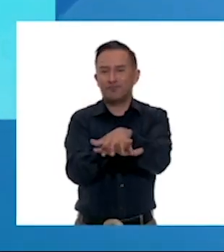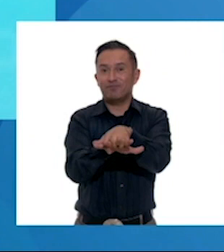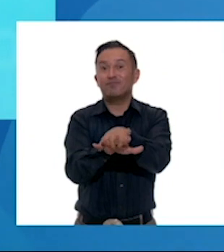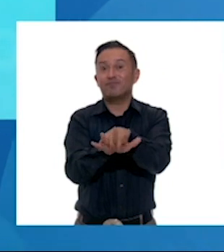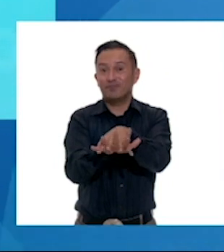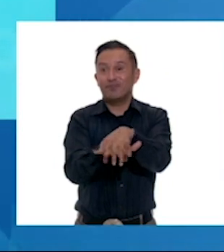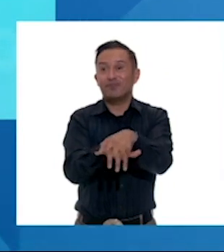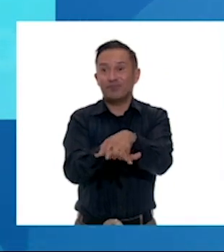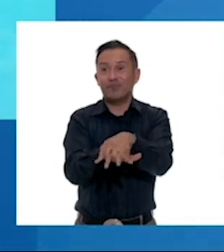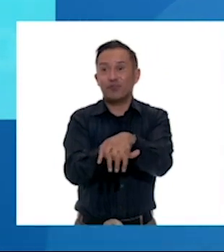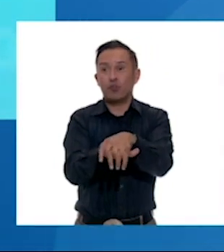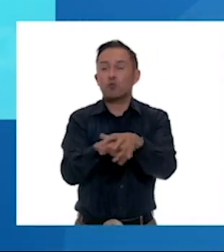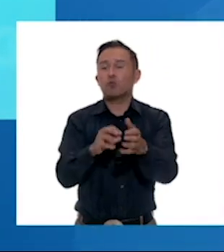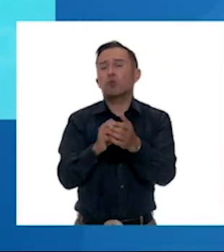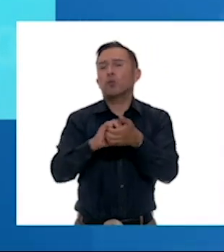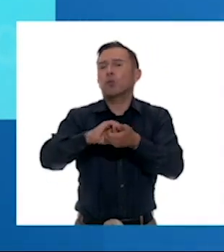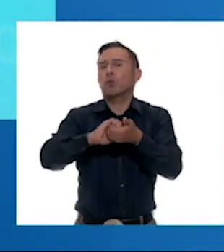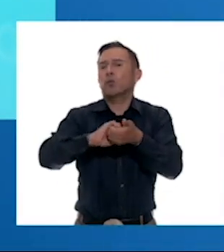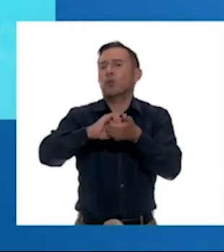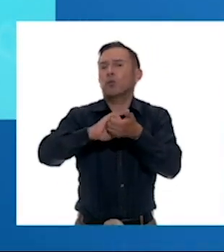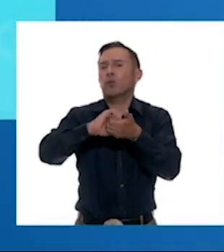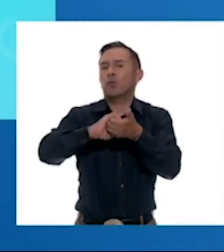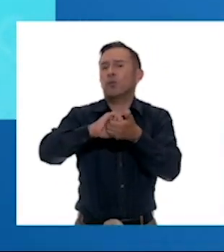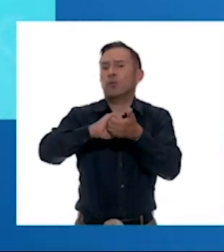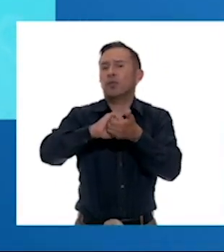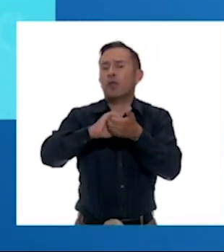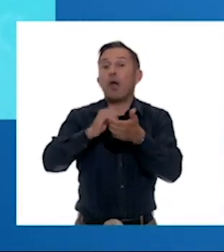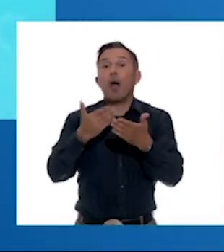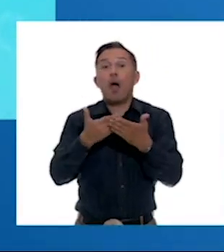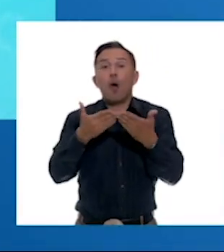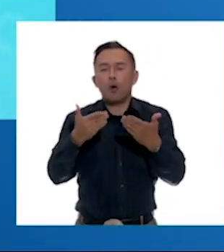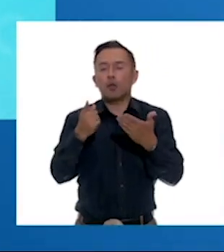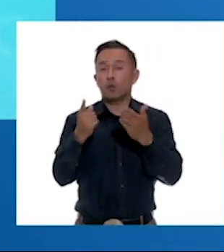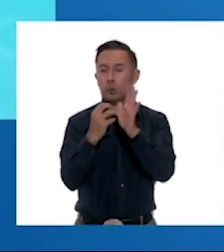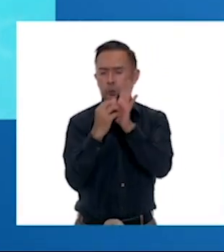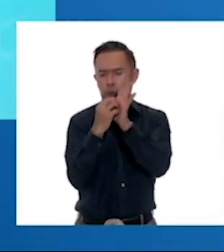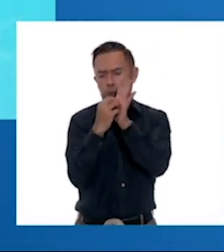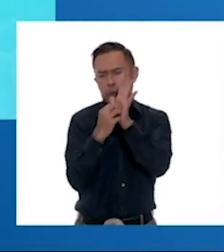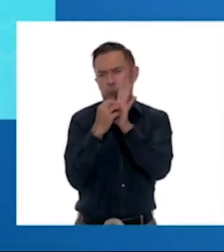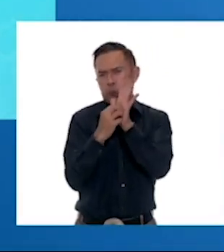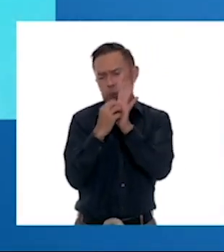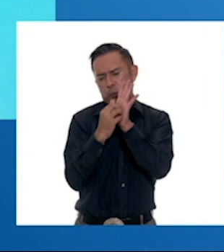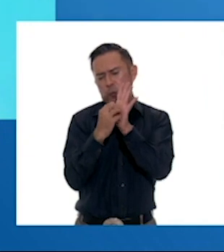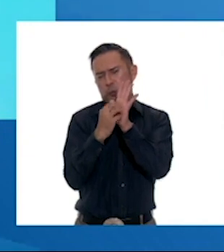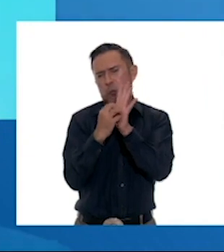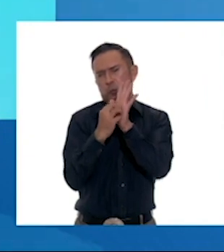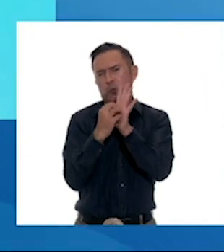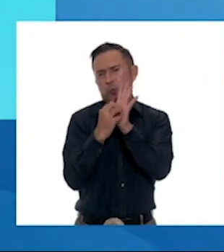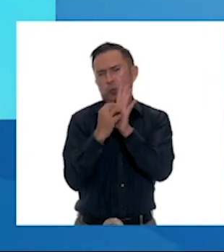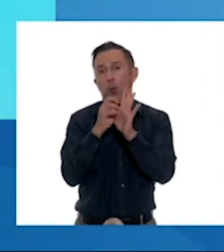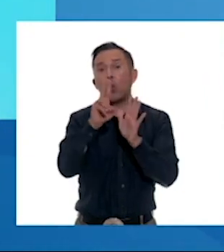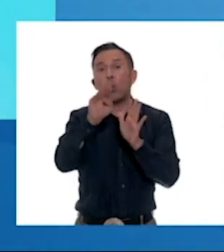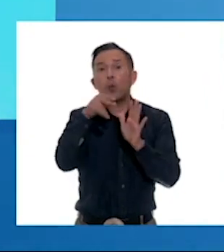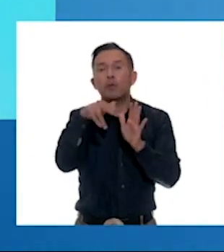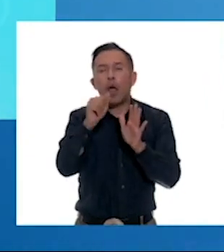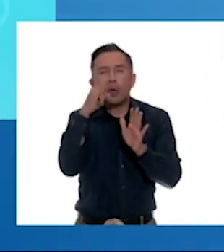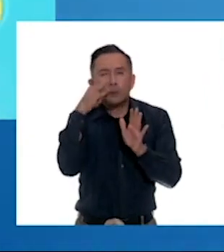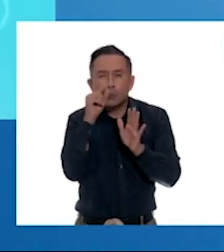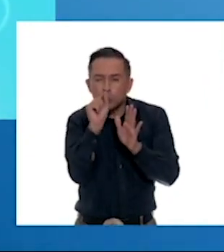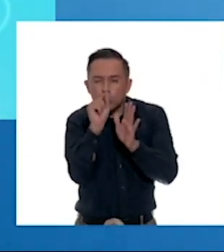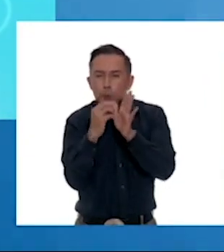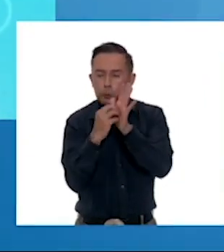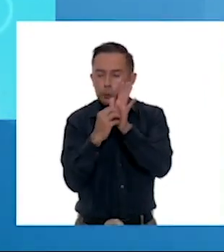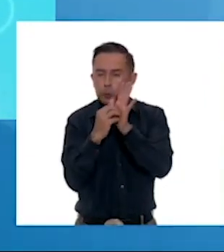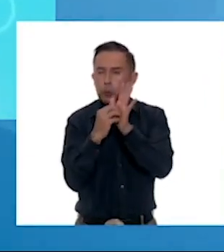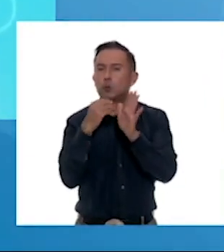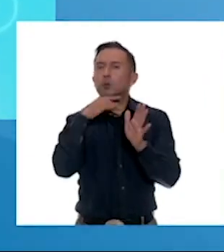dedos. Ahora haz como que rasguñas la palma de tus manos para lavar tus uñas. Enjuaga tus manos con